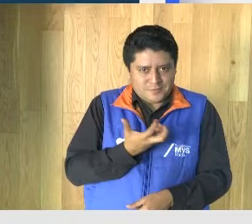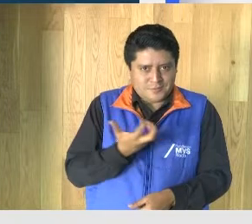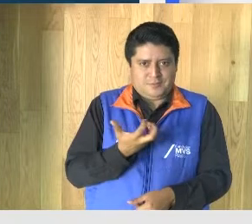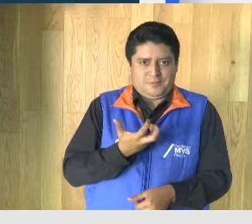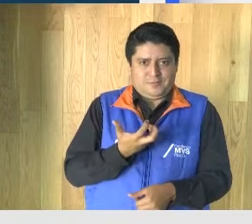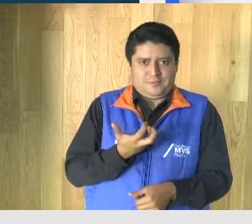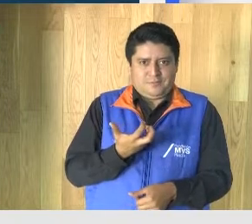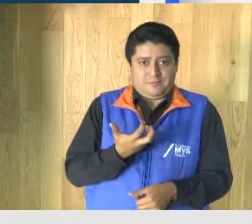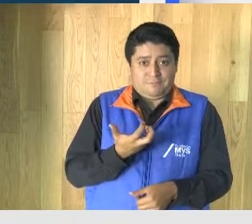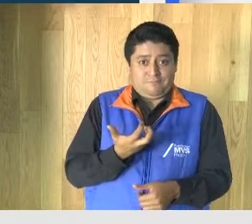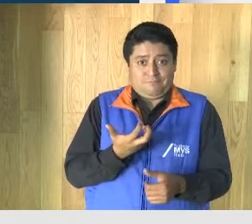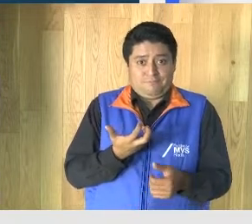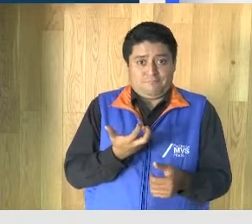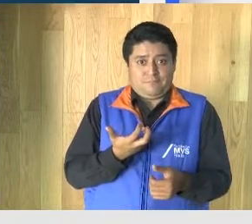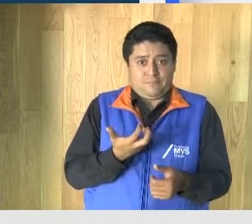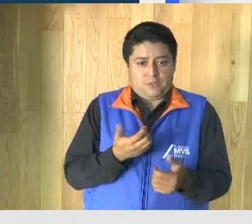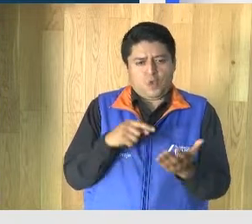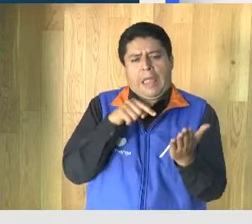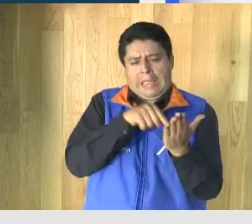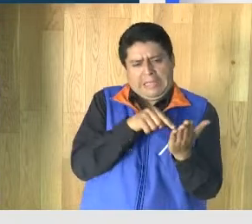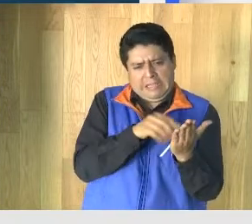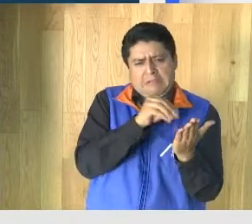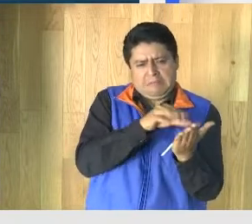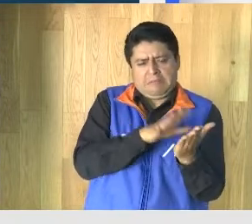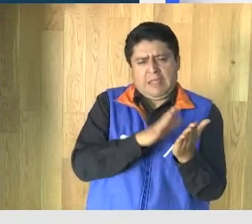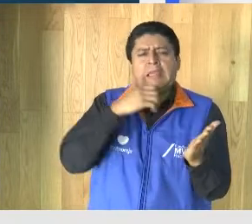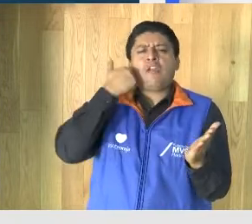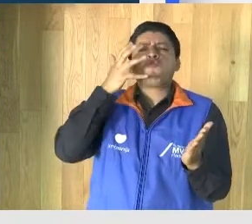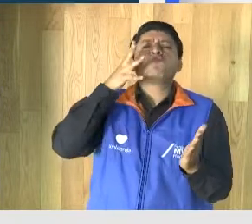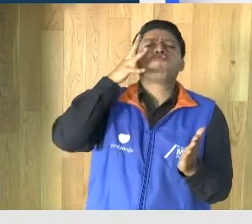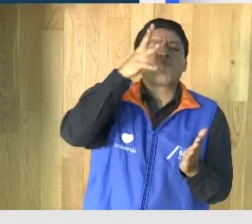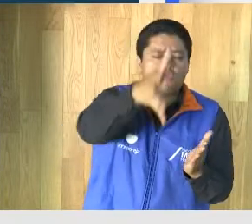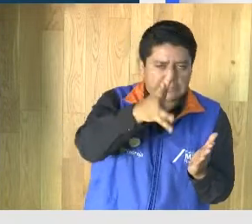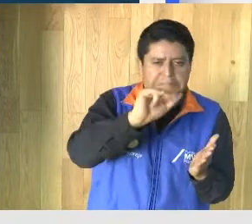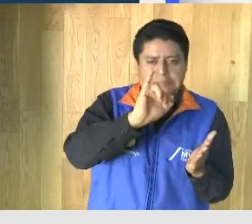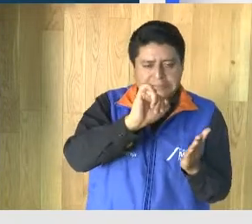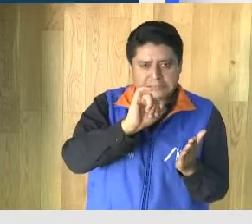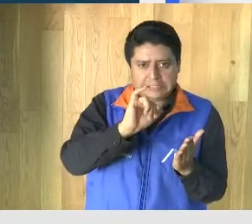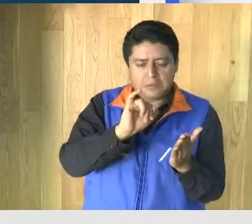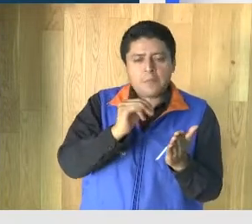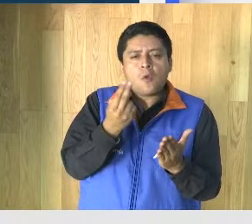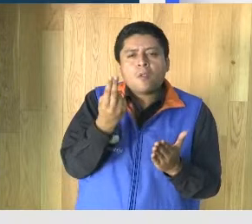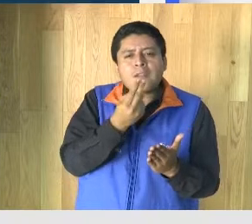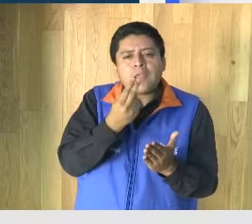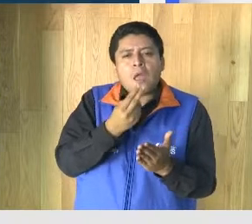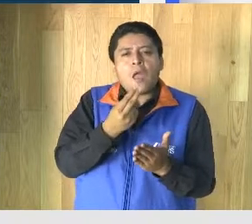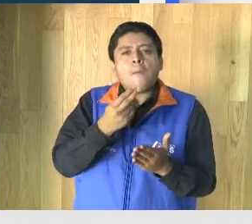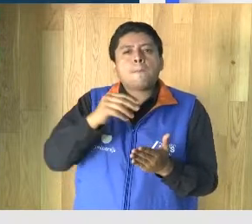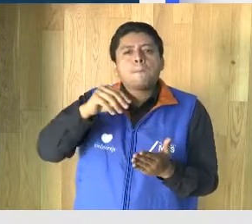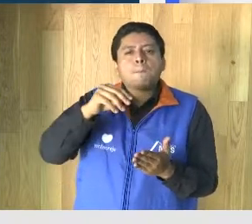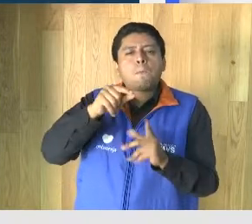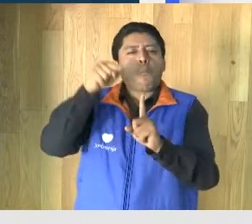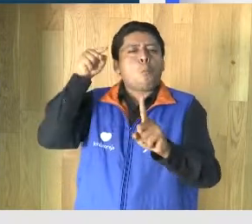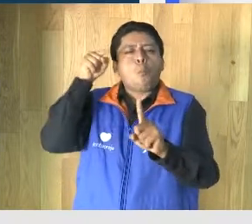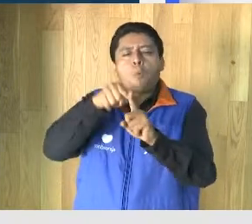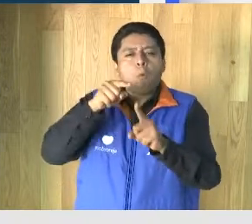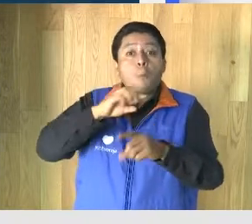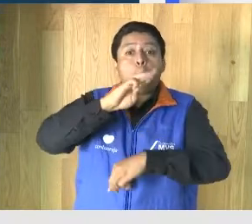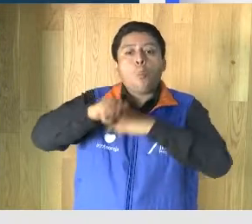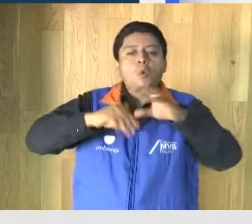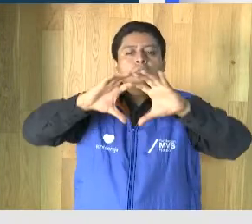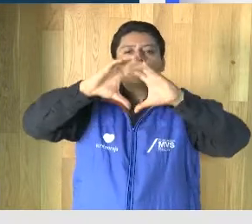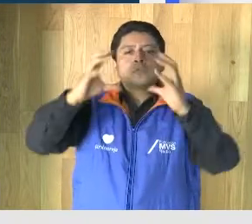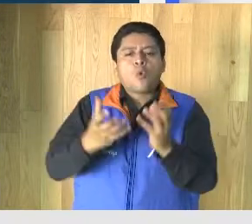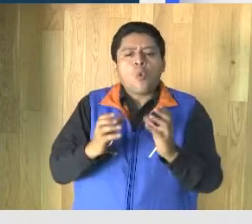Agenda 2030, pero los indicadores que tenemos nos dicen que necesitamos pensar en el planeta siempre con ese